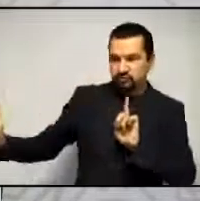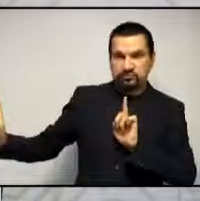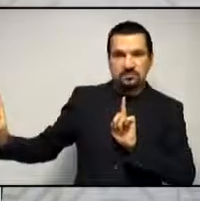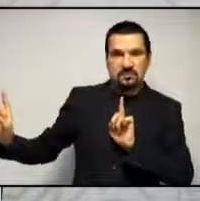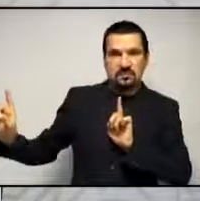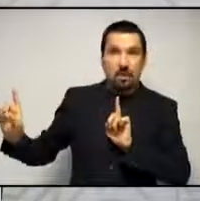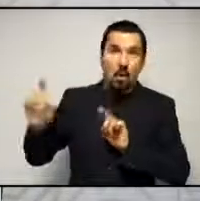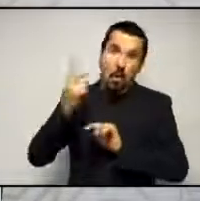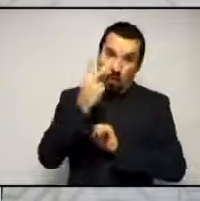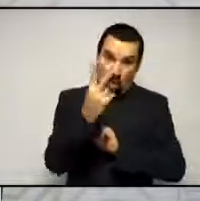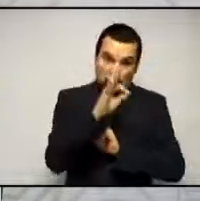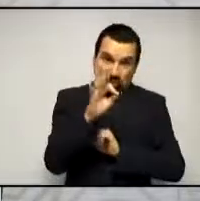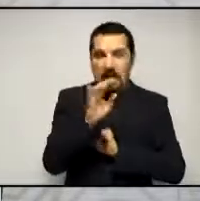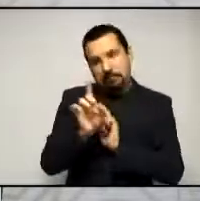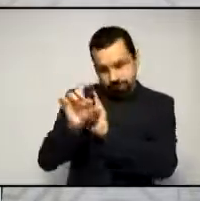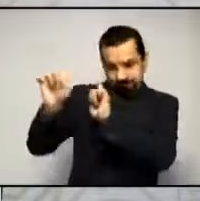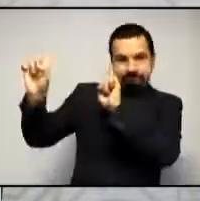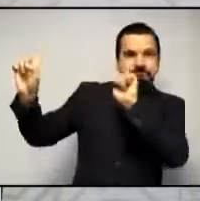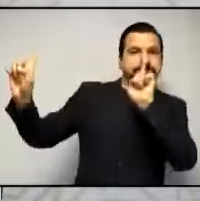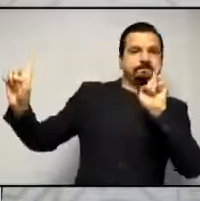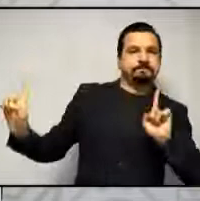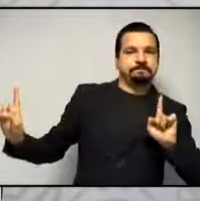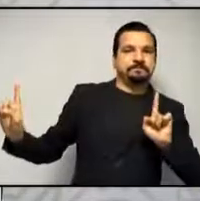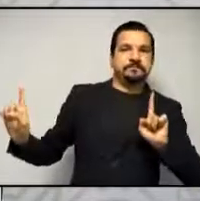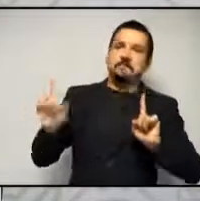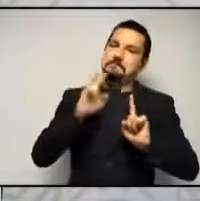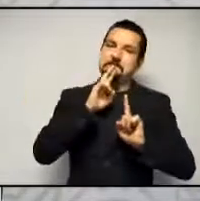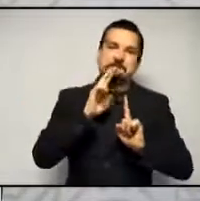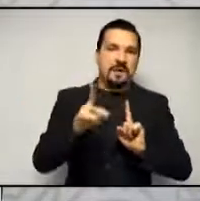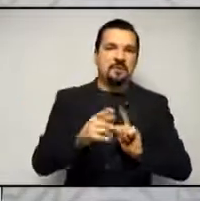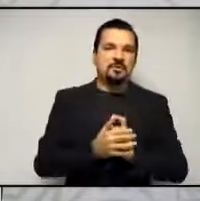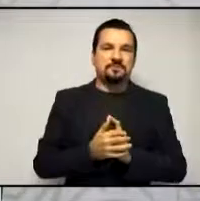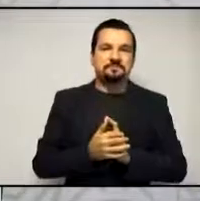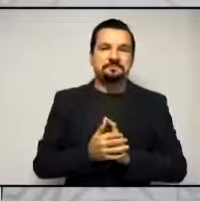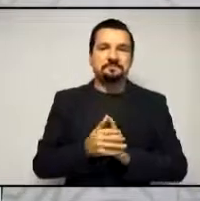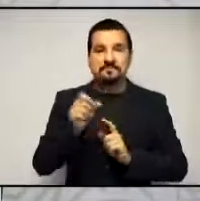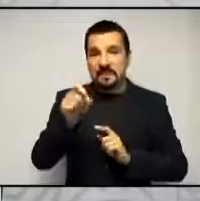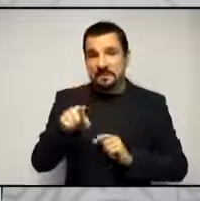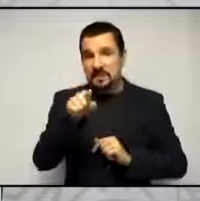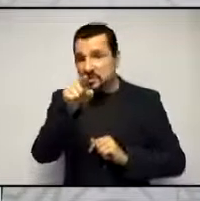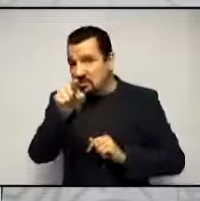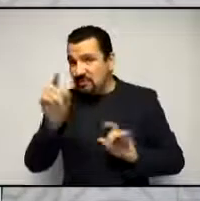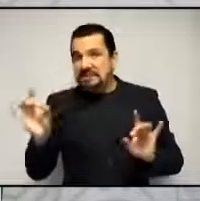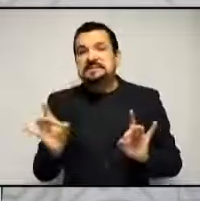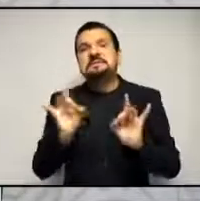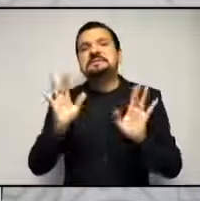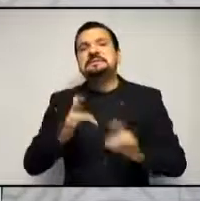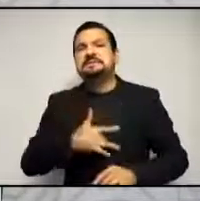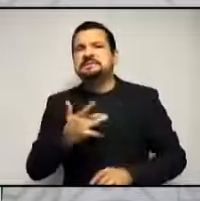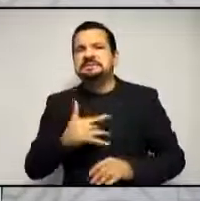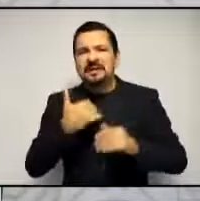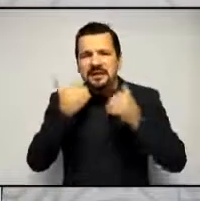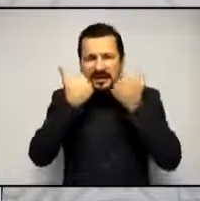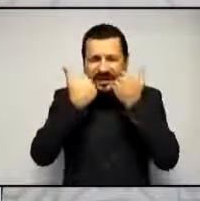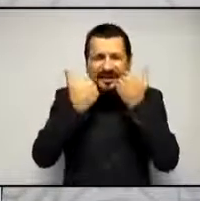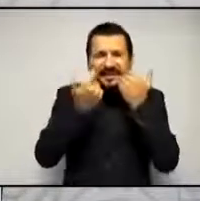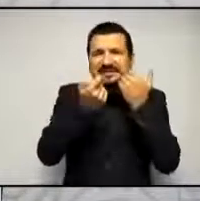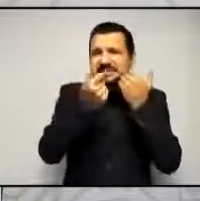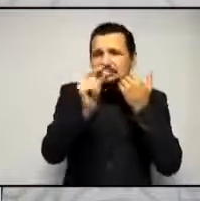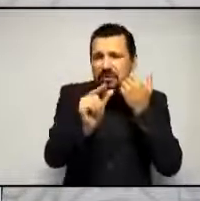si puedes a la de 2 metros mucho mejor si presenta síntomas leves de la enfermedad